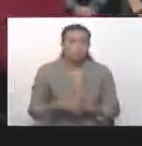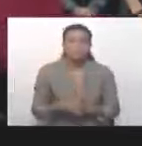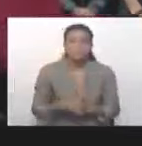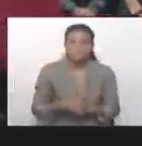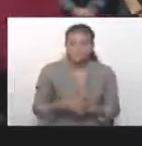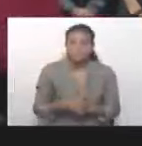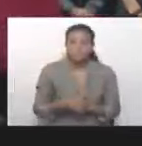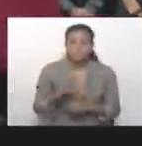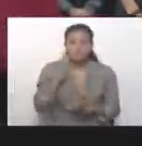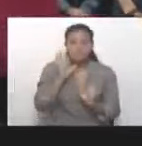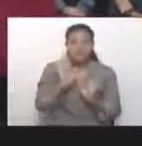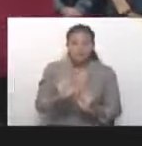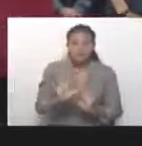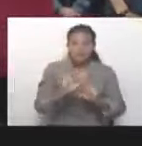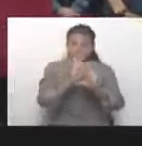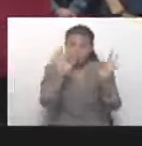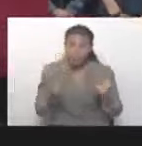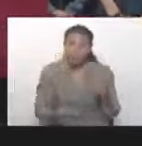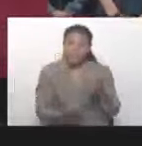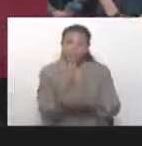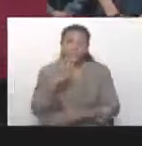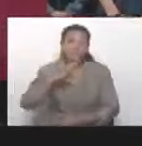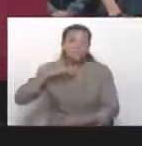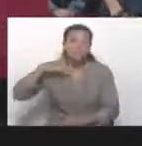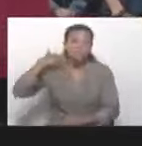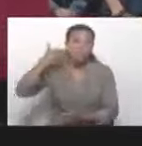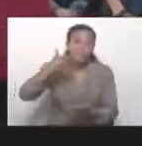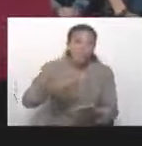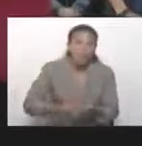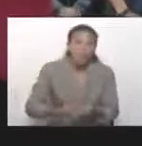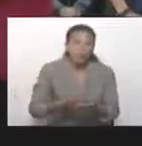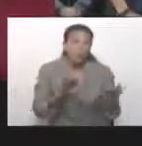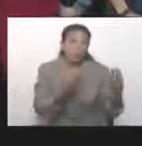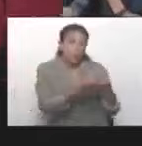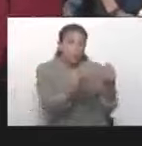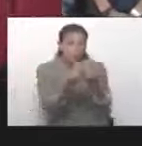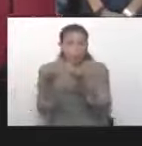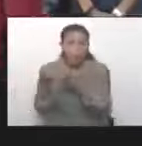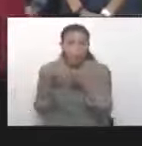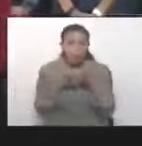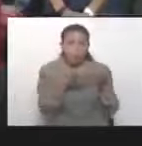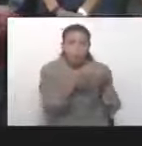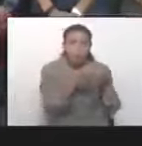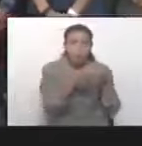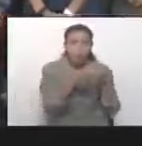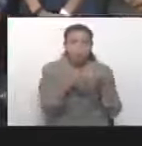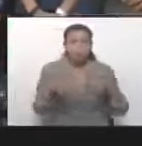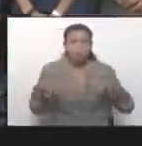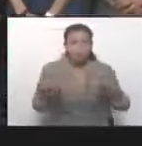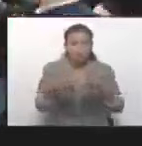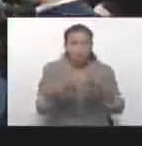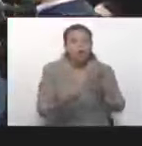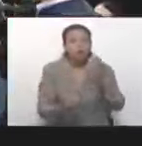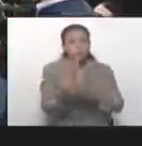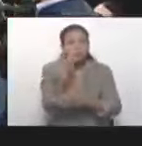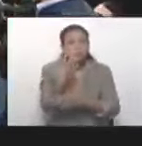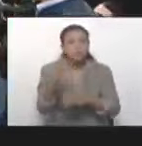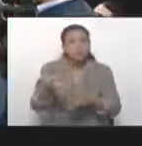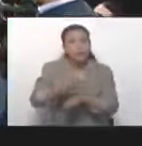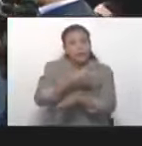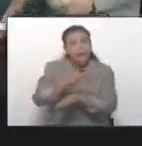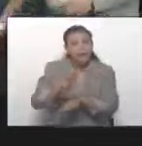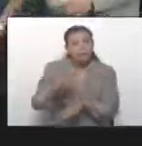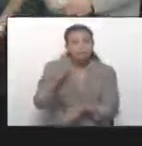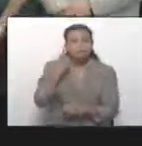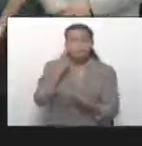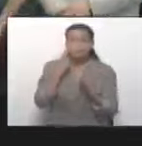es. Y fíjense, es tan así que Argenis, junto a Hendrix, junto a los Record Guinness, han compuesto una canción que